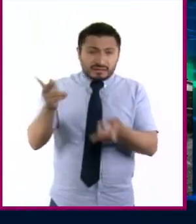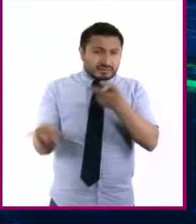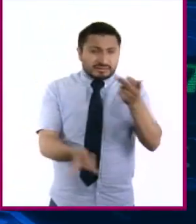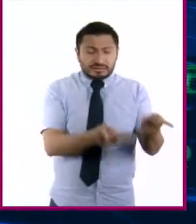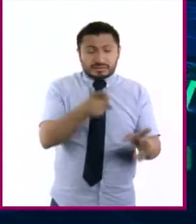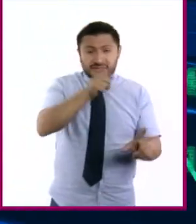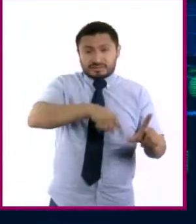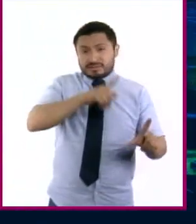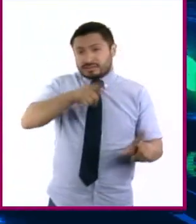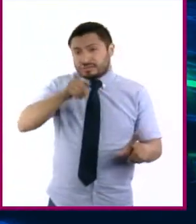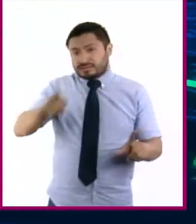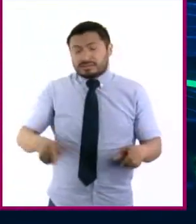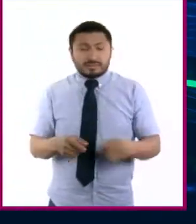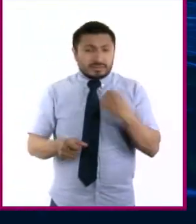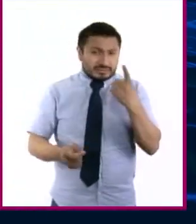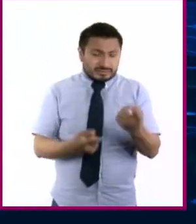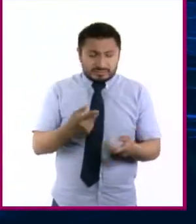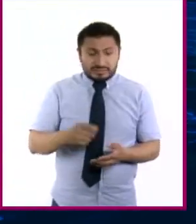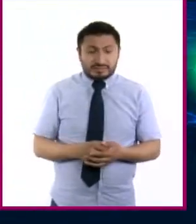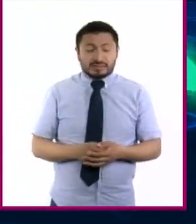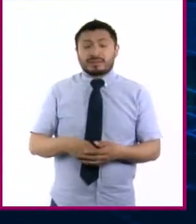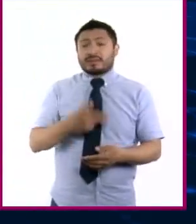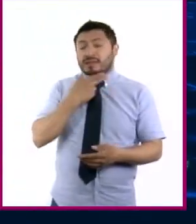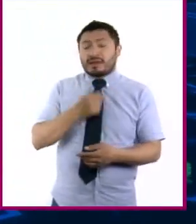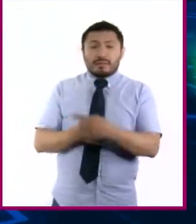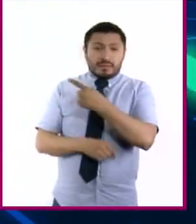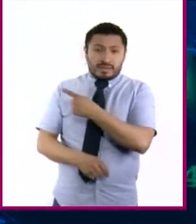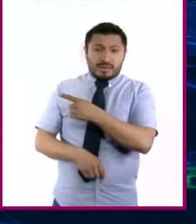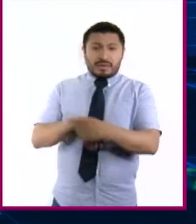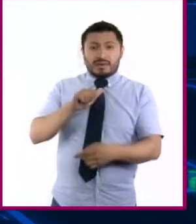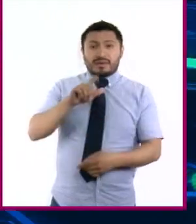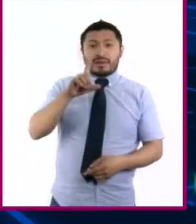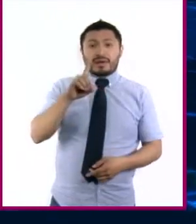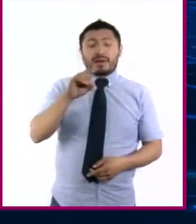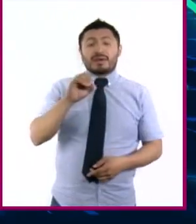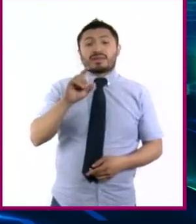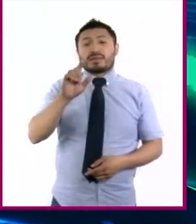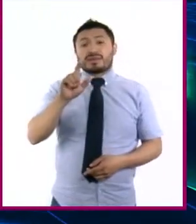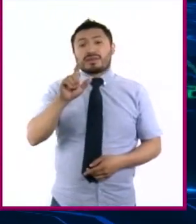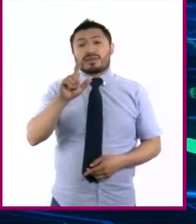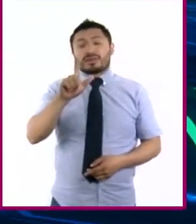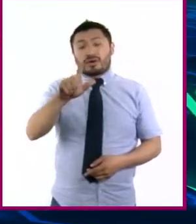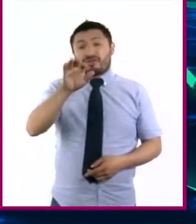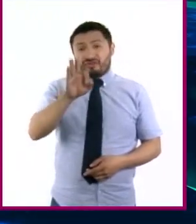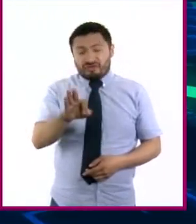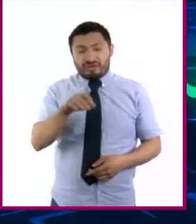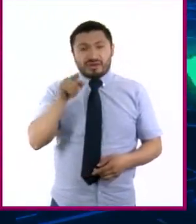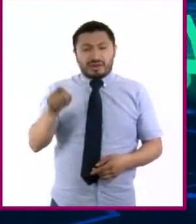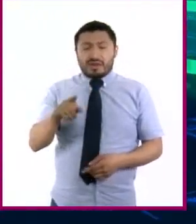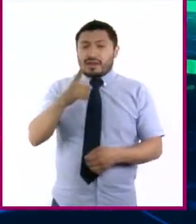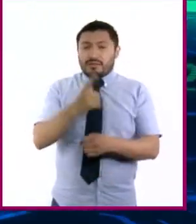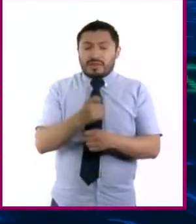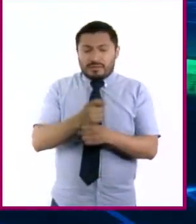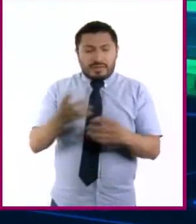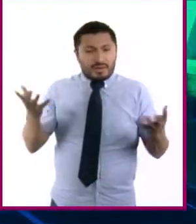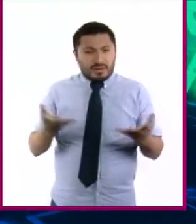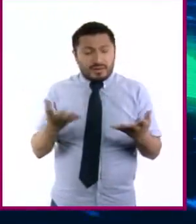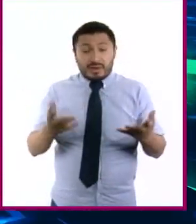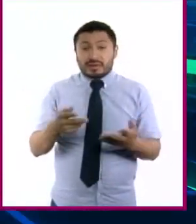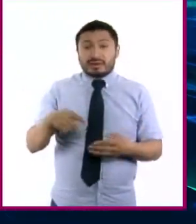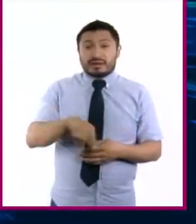algunas. El matemático belga Adolphe Quetelet fue uno de los primeros en hacerlo, pero